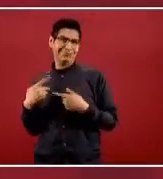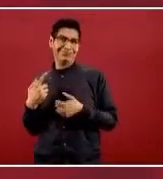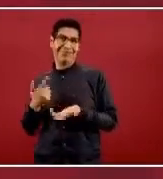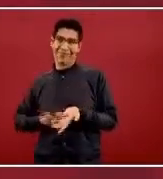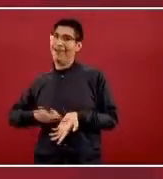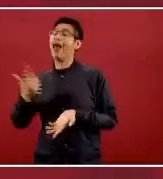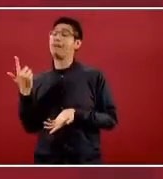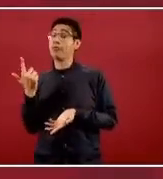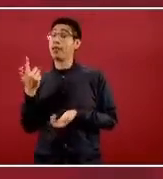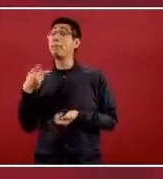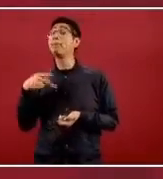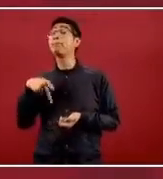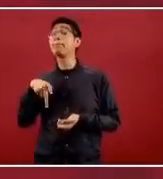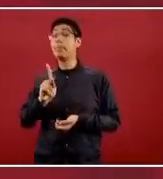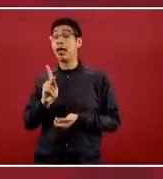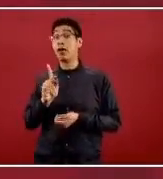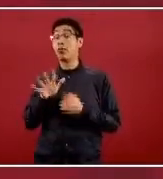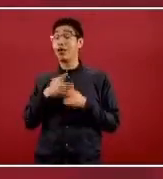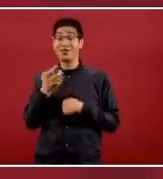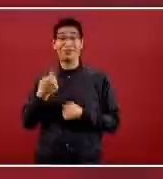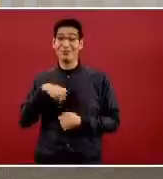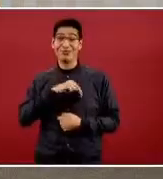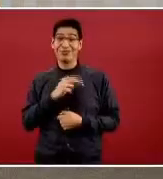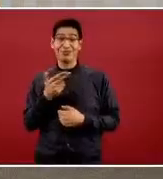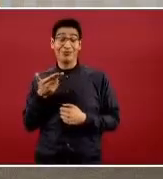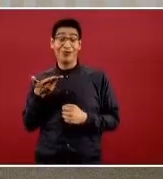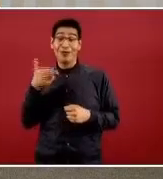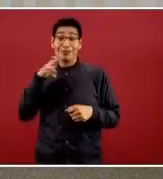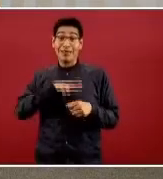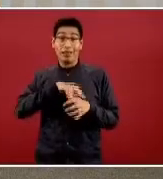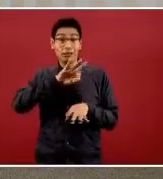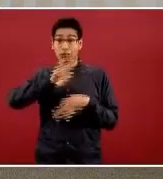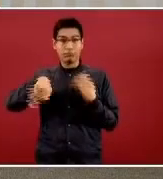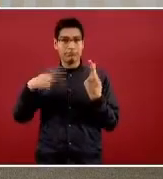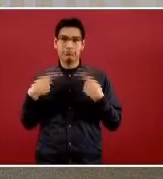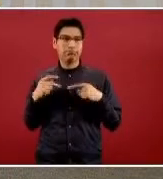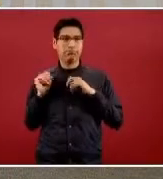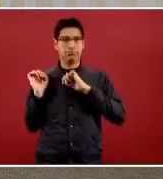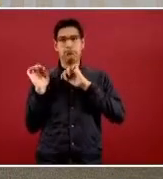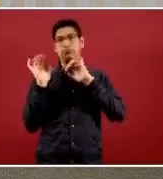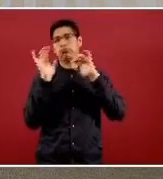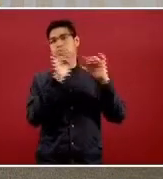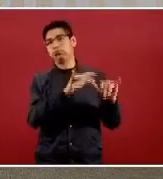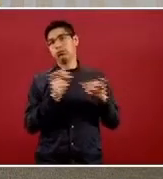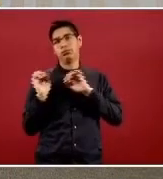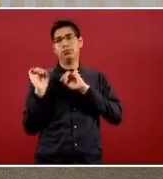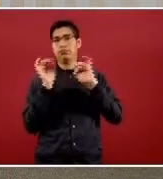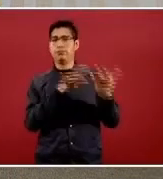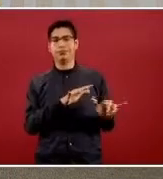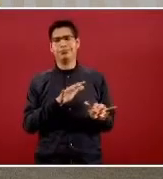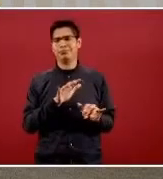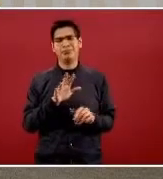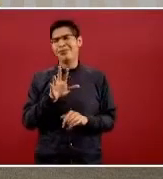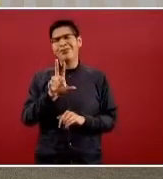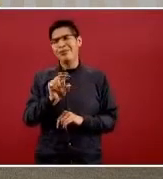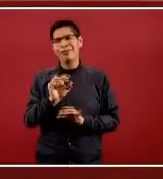hospitales y las consultas de urgencias se saturen con personas que médicamente no necesitan una